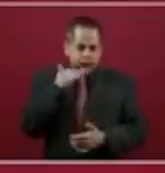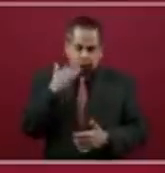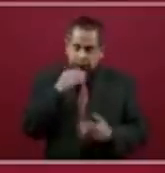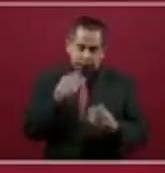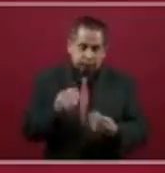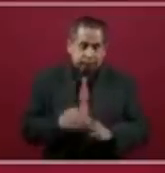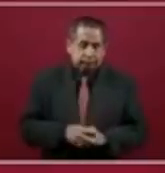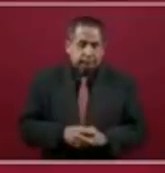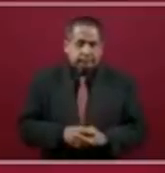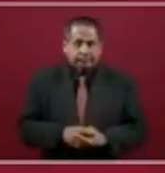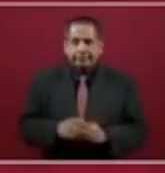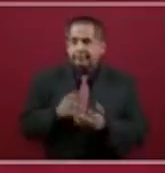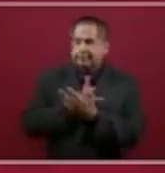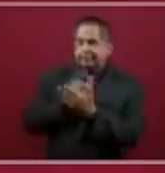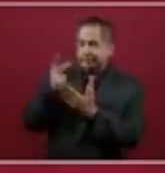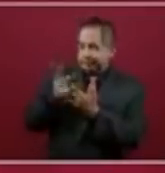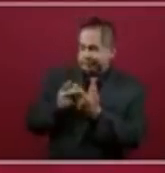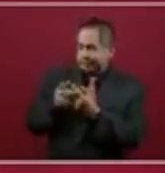con programas